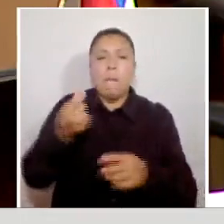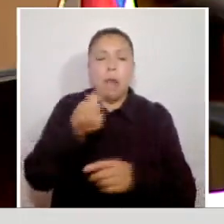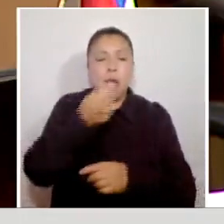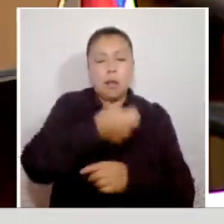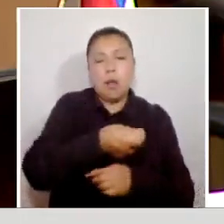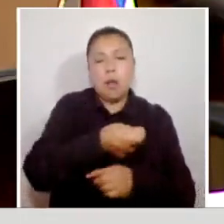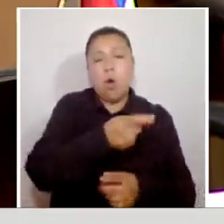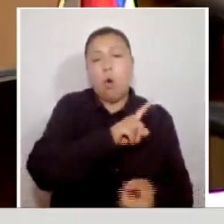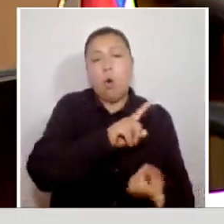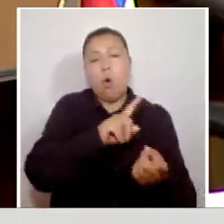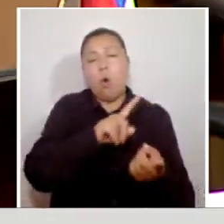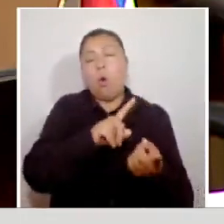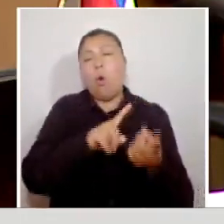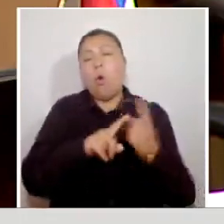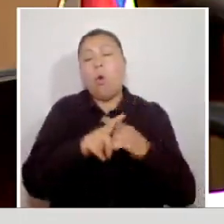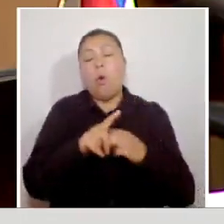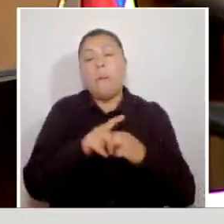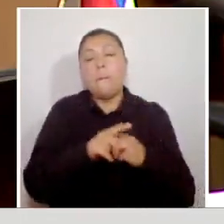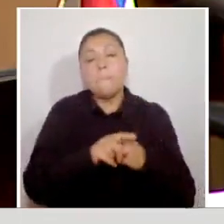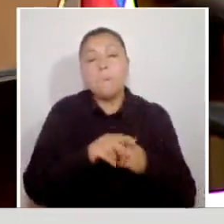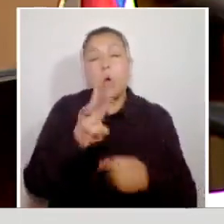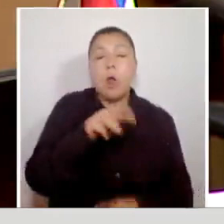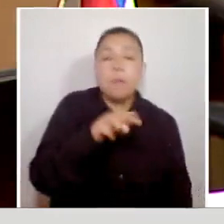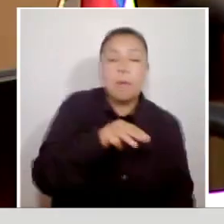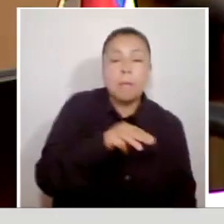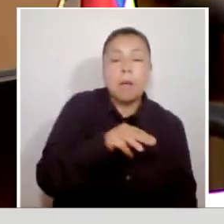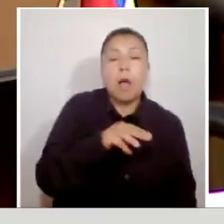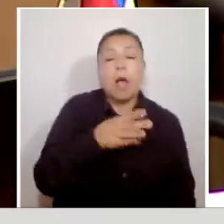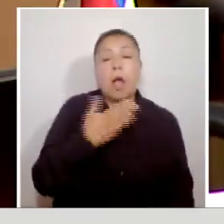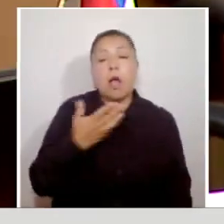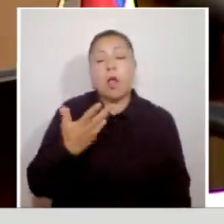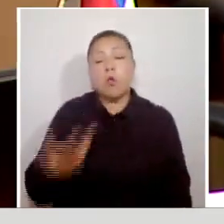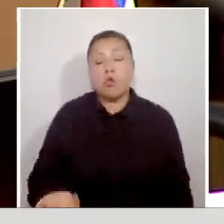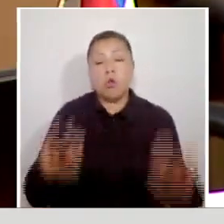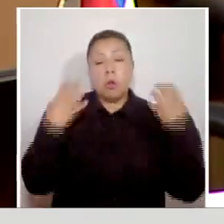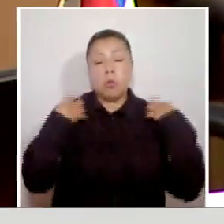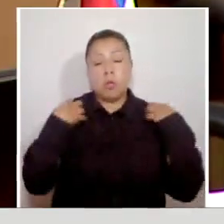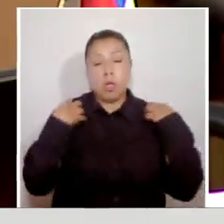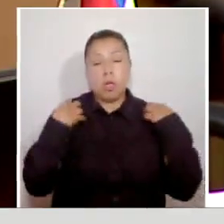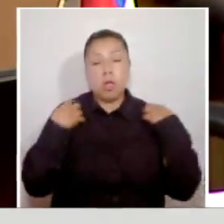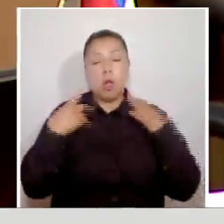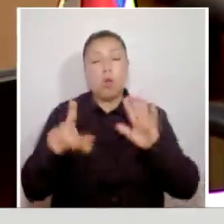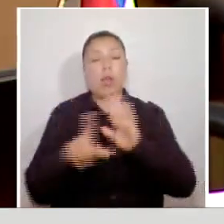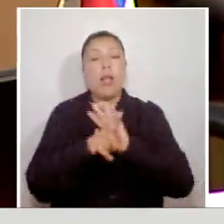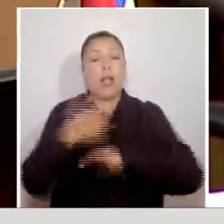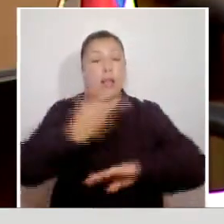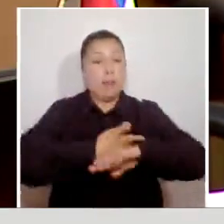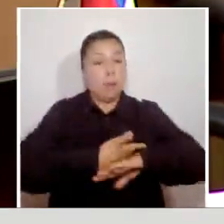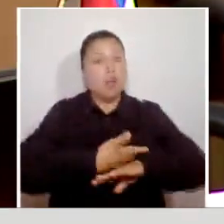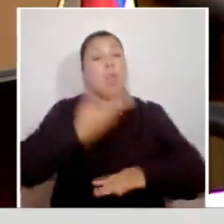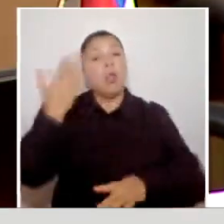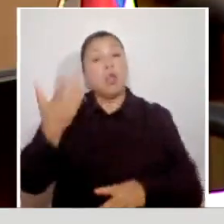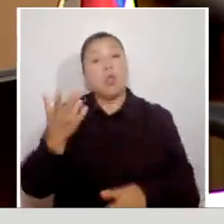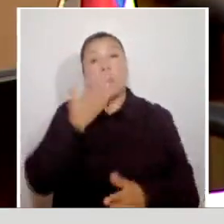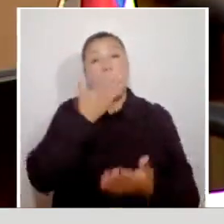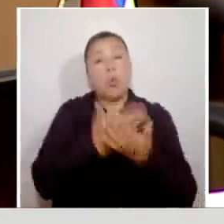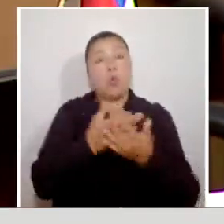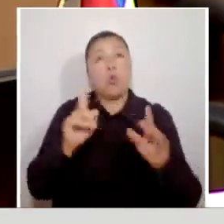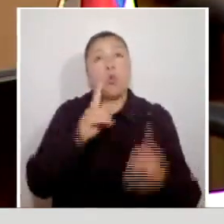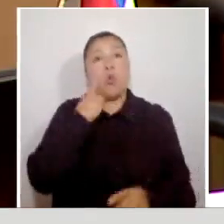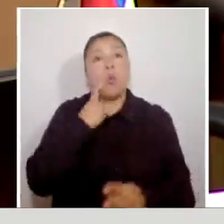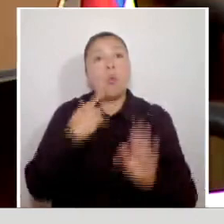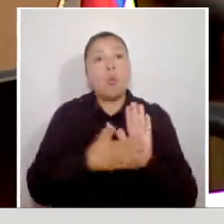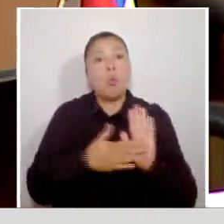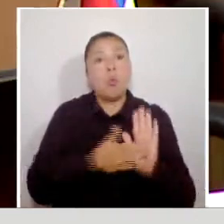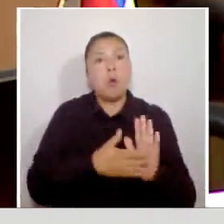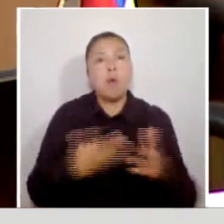no ejerce eh lo que la ley le está pidiendo que exija en fin Pero cuando no se pueden comprobar este tipo de actos qué es